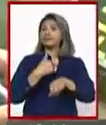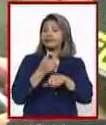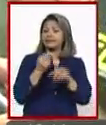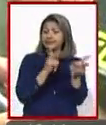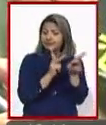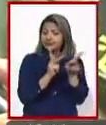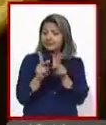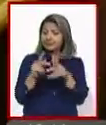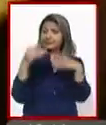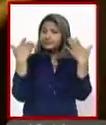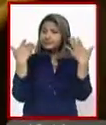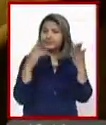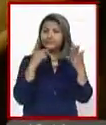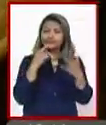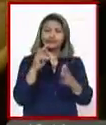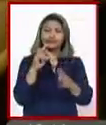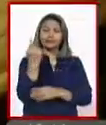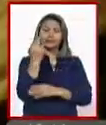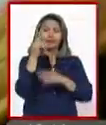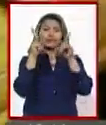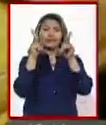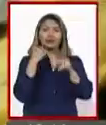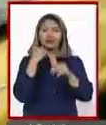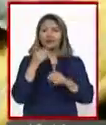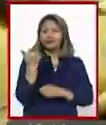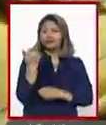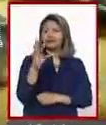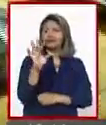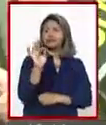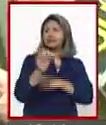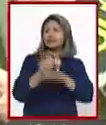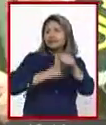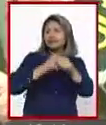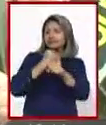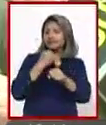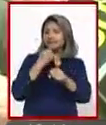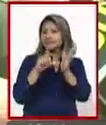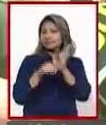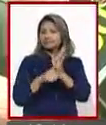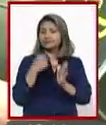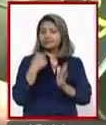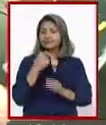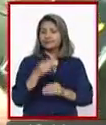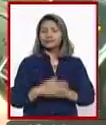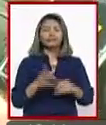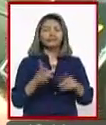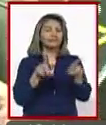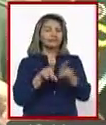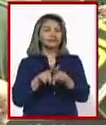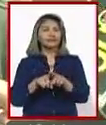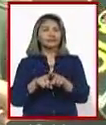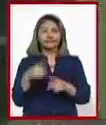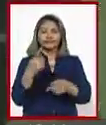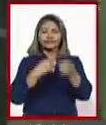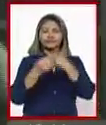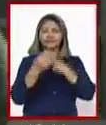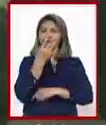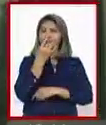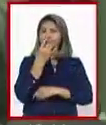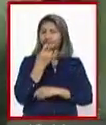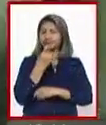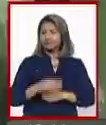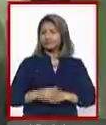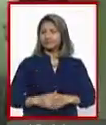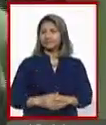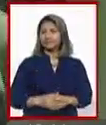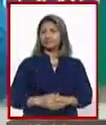¿no? Estaban con una persona ahí, una persona de 18 años, ¿no? Entonces se presume que justamente estaban haciendo el narcotráfico. Por otra parte, el